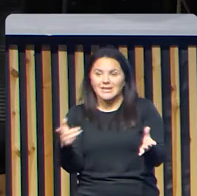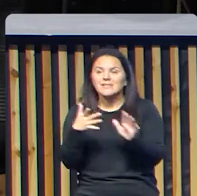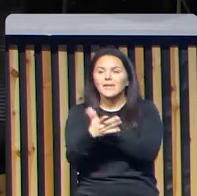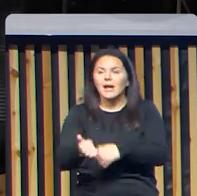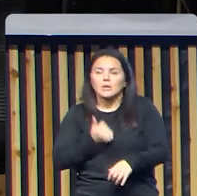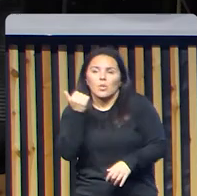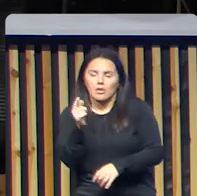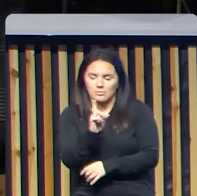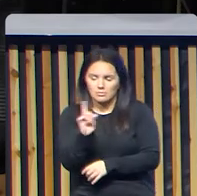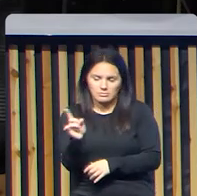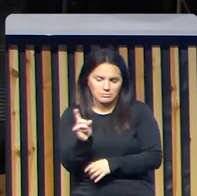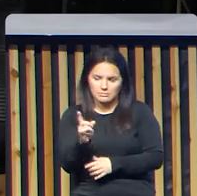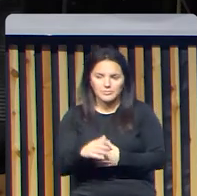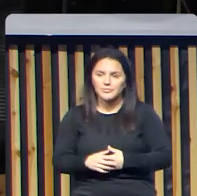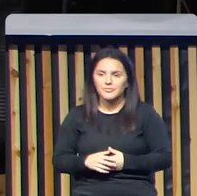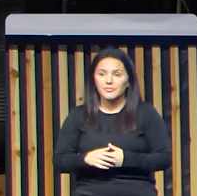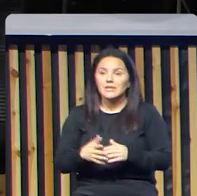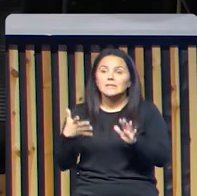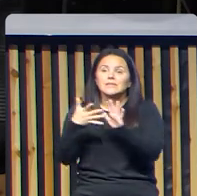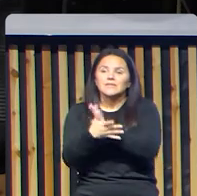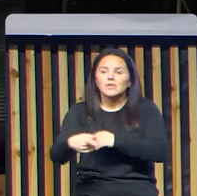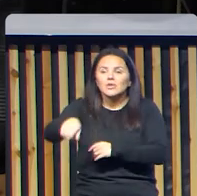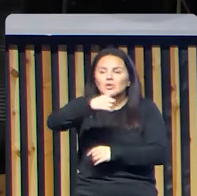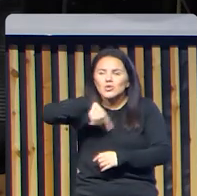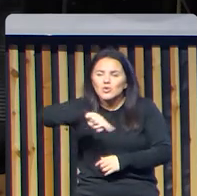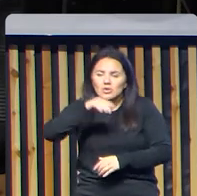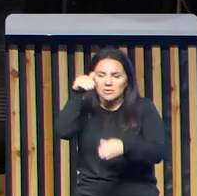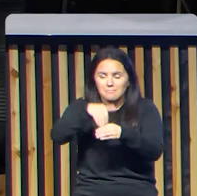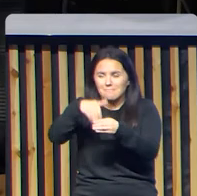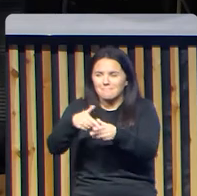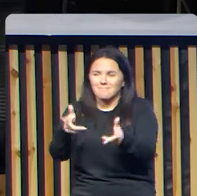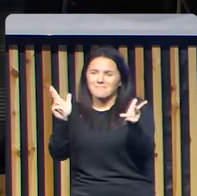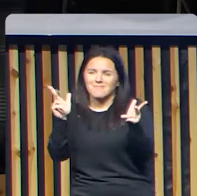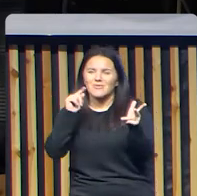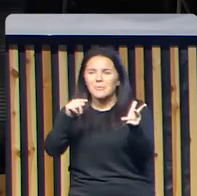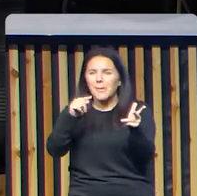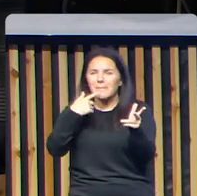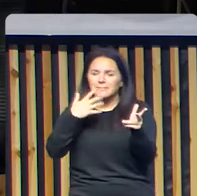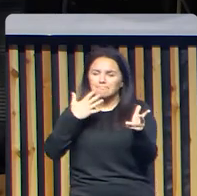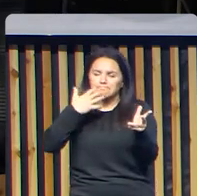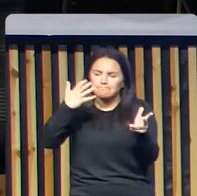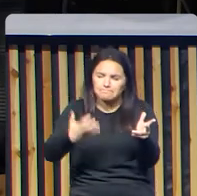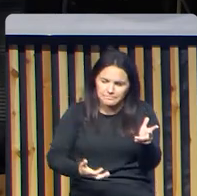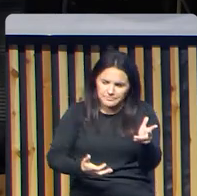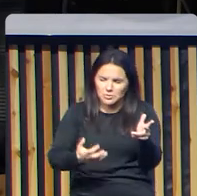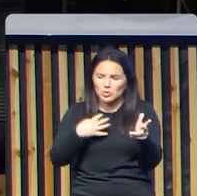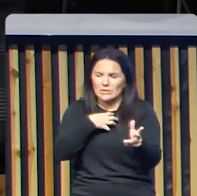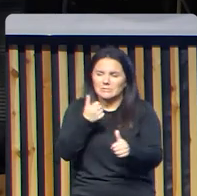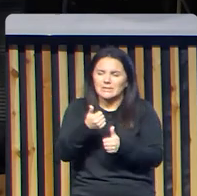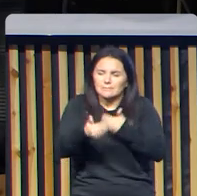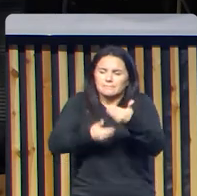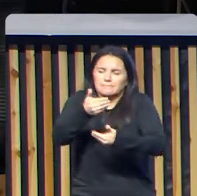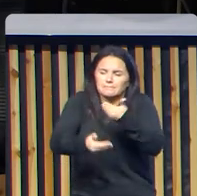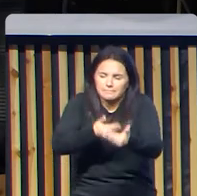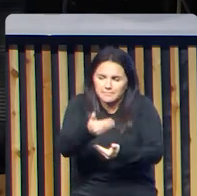casual es también pues un retraso nuestra madurez democrática y es muy interesante ver cómo se está expandiendo